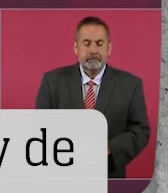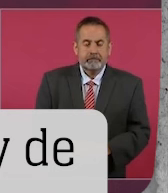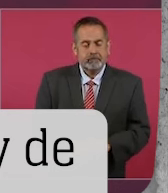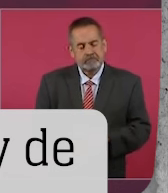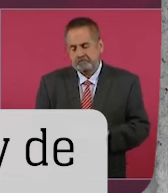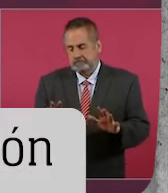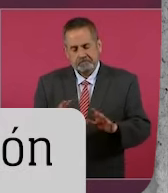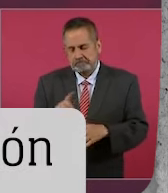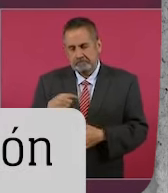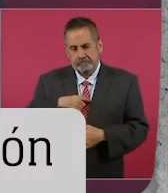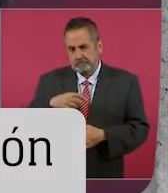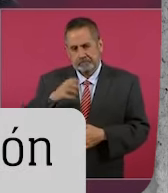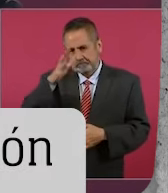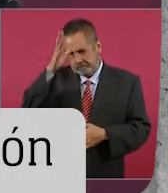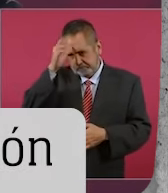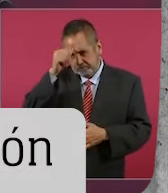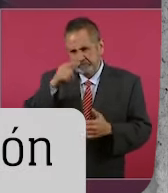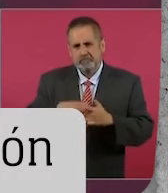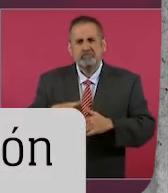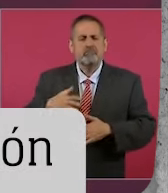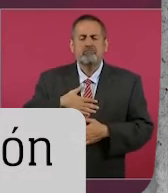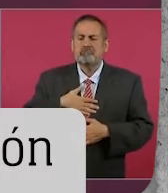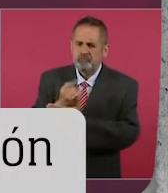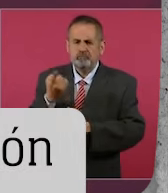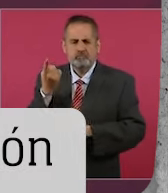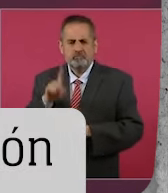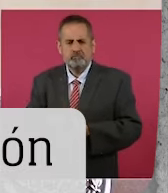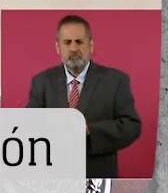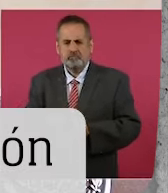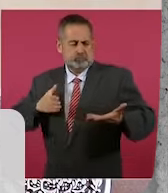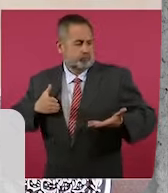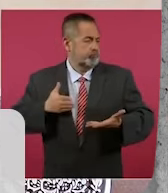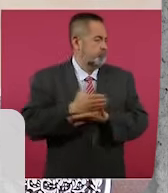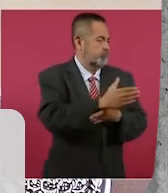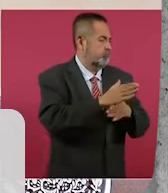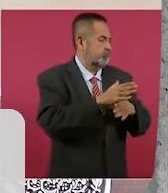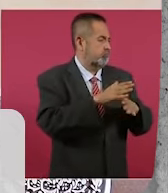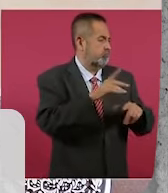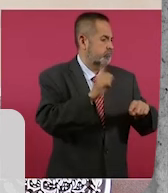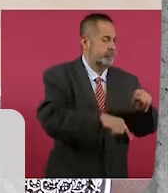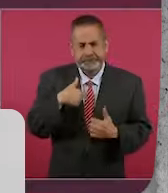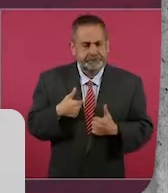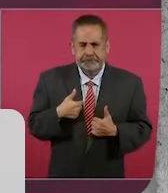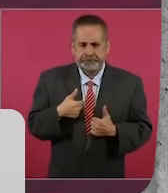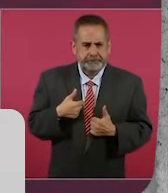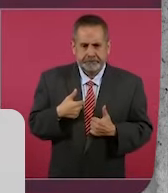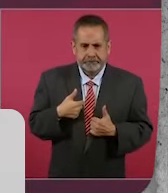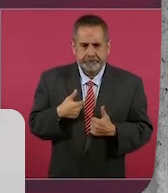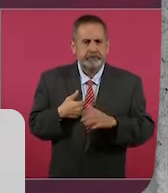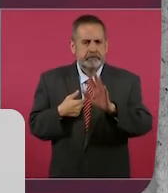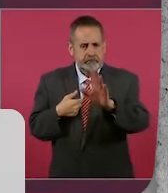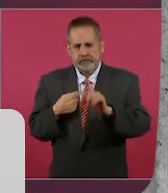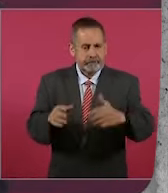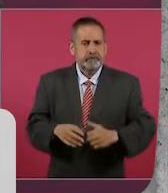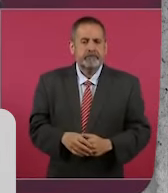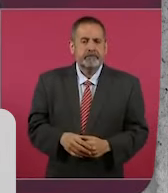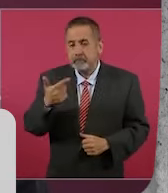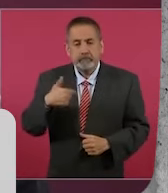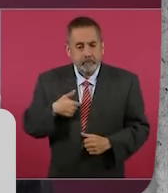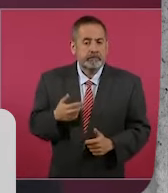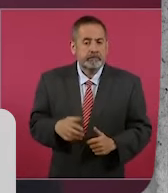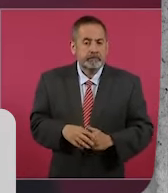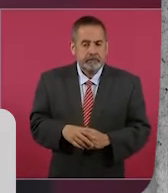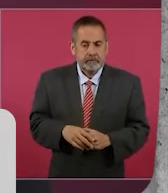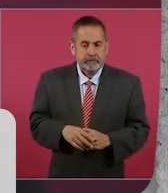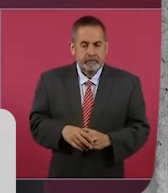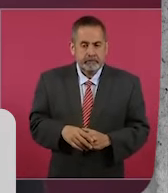acuerdo con tomar una decisión unilateral. Yo primero ya les expliqué, quise